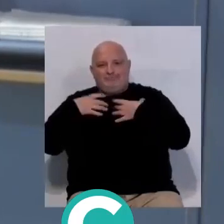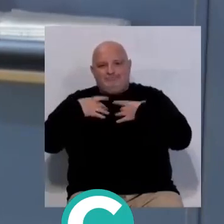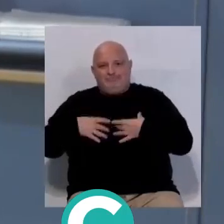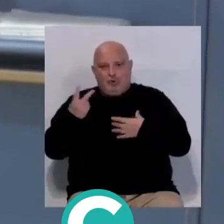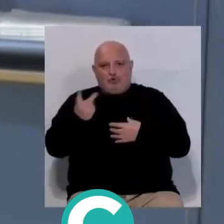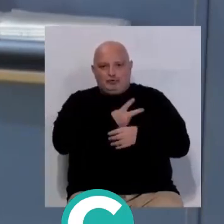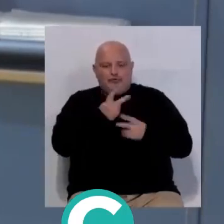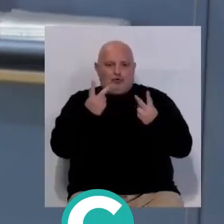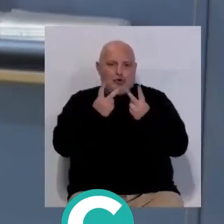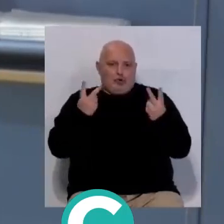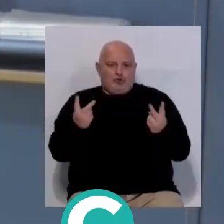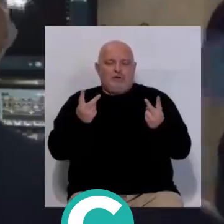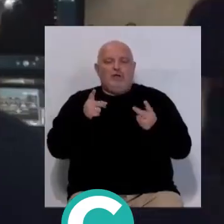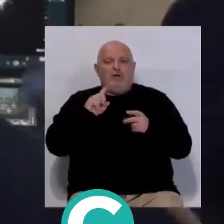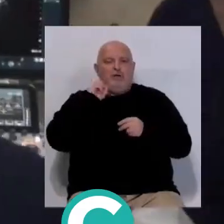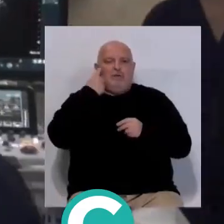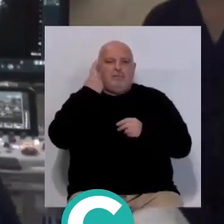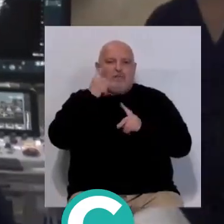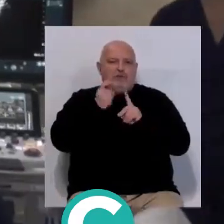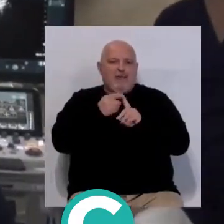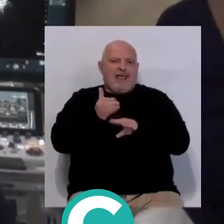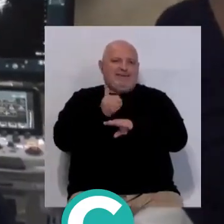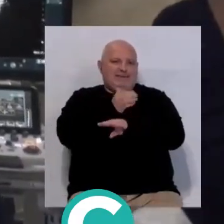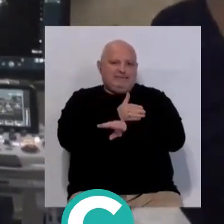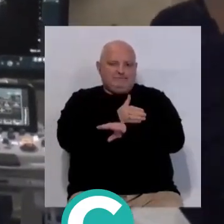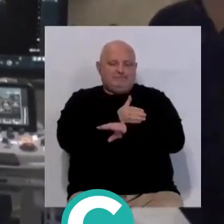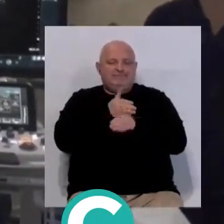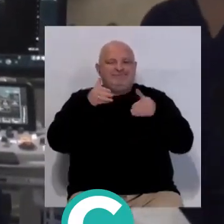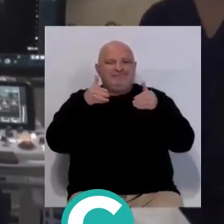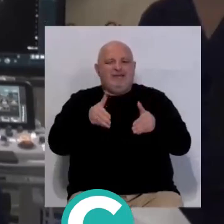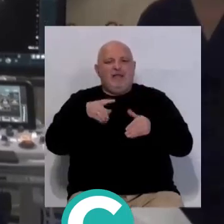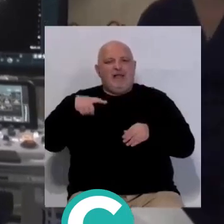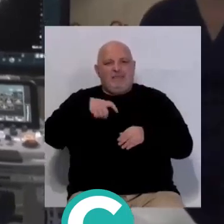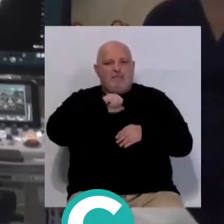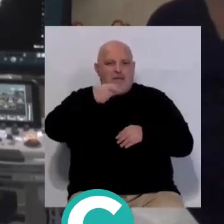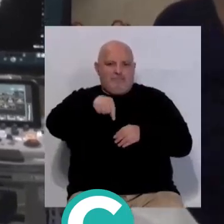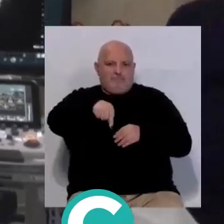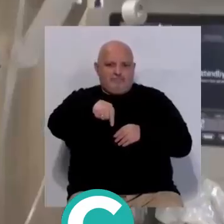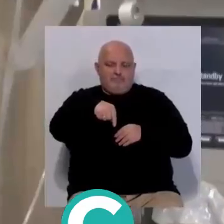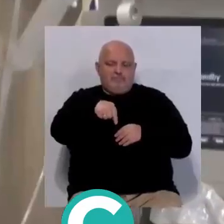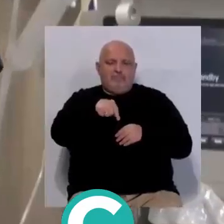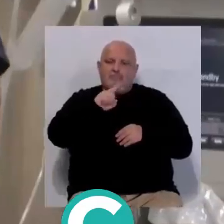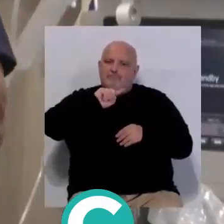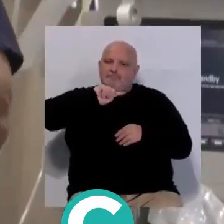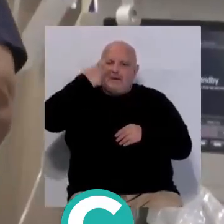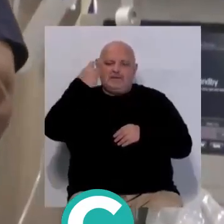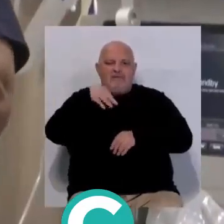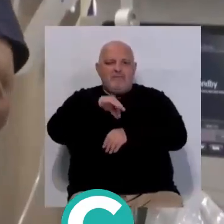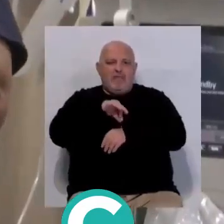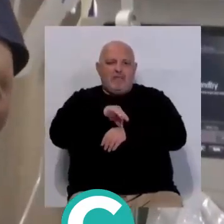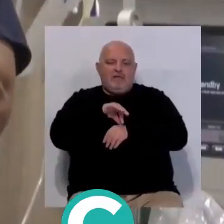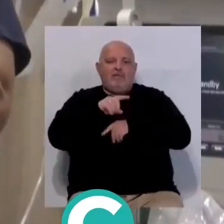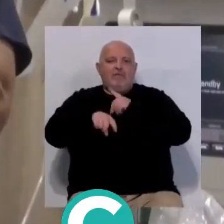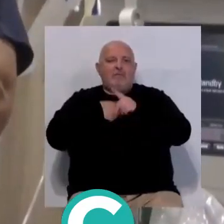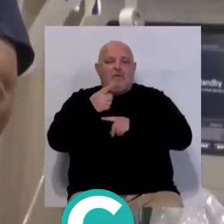con, digamos, la parte de diagnóstico, fundamentalmente centrados en el cáncer de pulmón, que es la principal enfermedad que